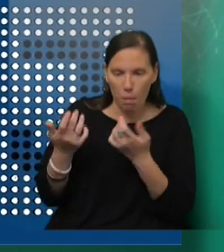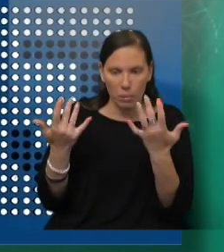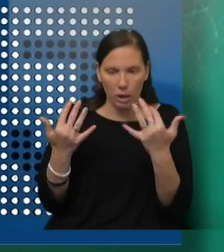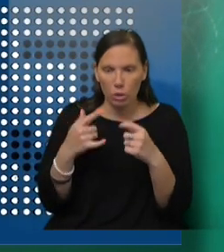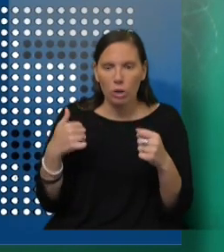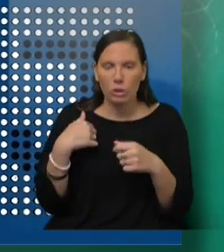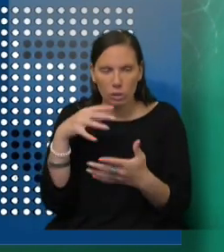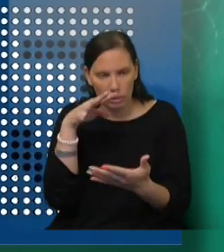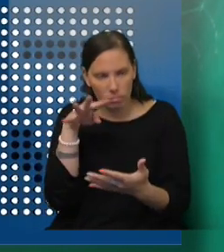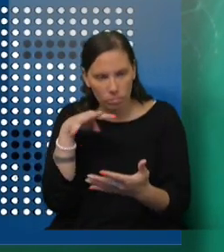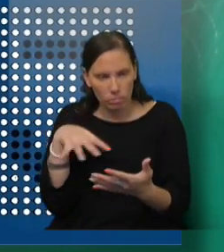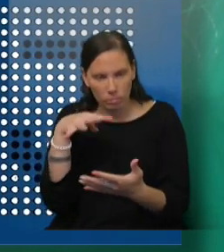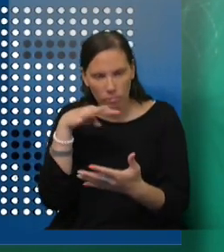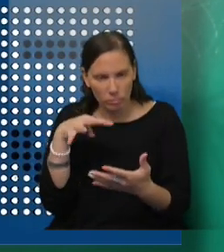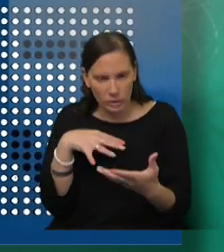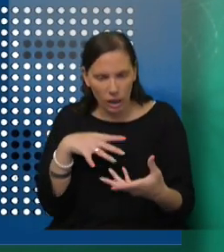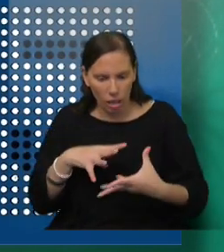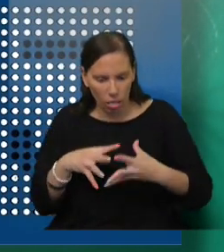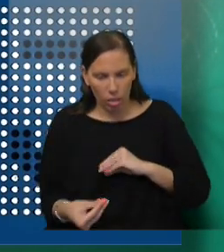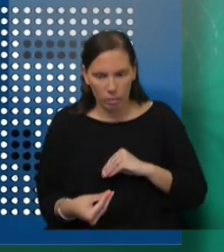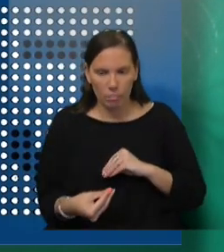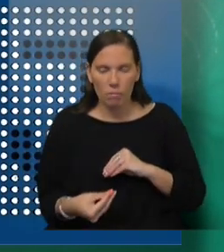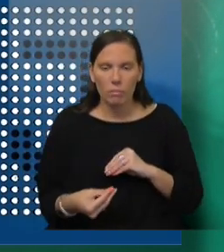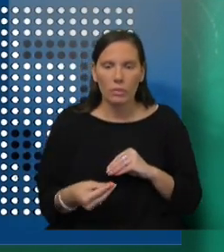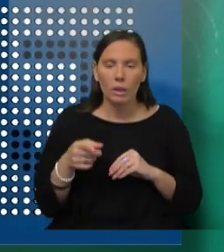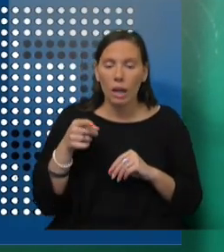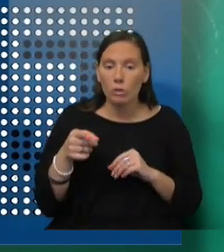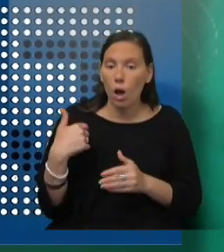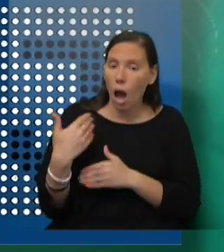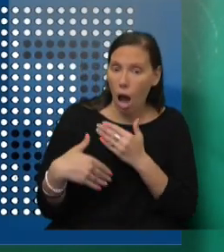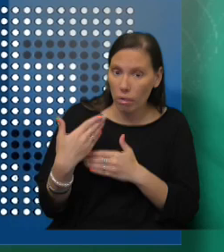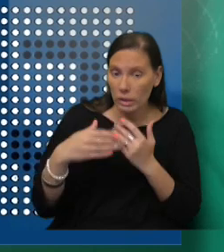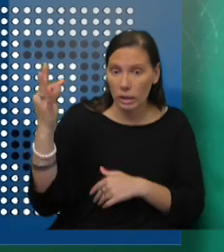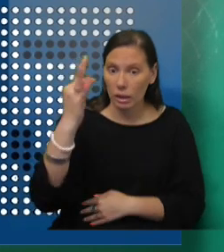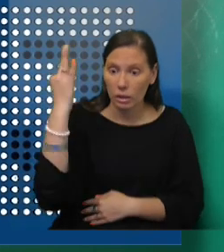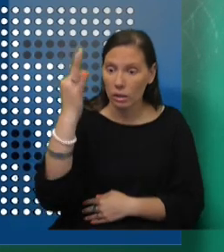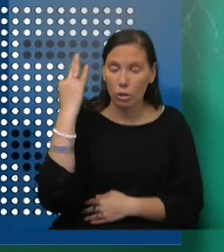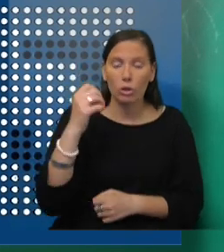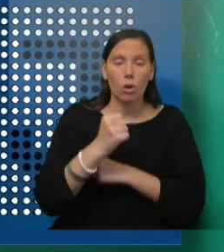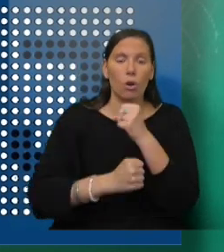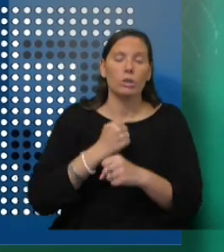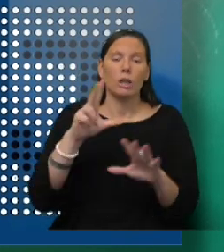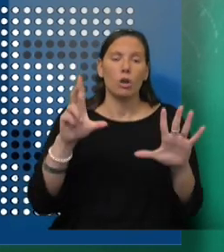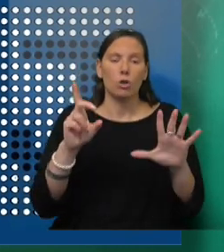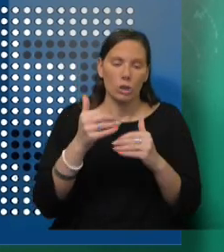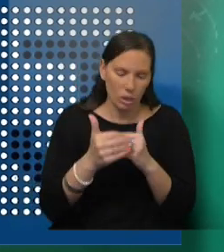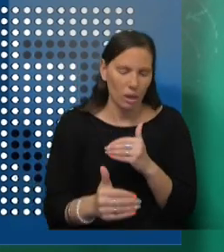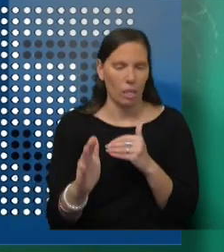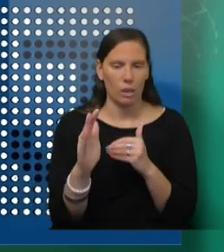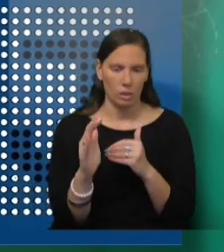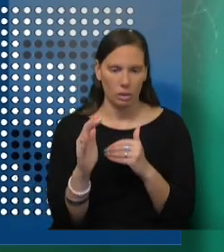leen muchos datos Y a partir de ahí ajustan sus pesos eso tuvo un avance teórico muy importante en los 80 y en